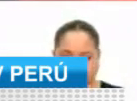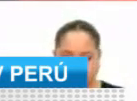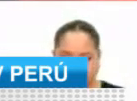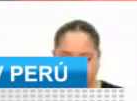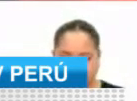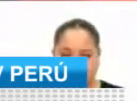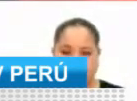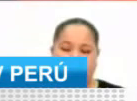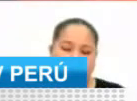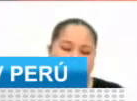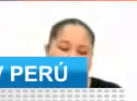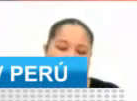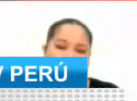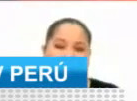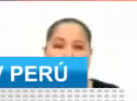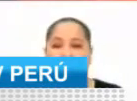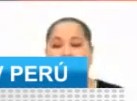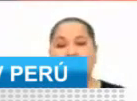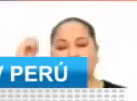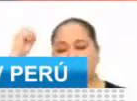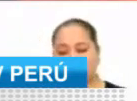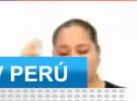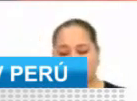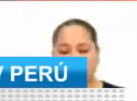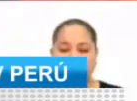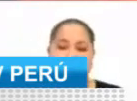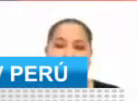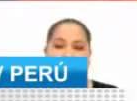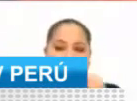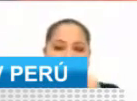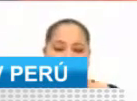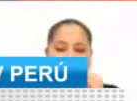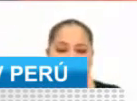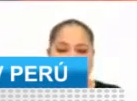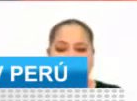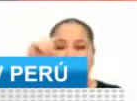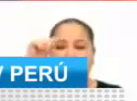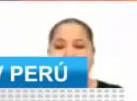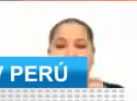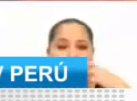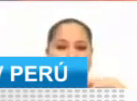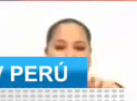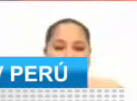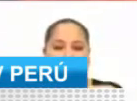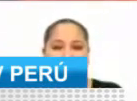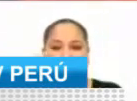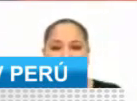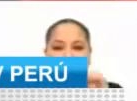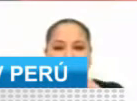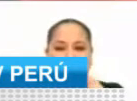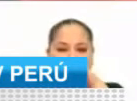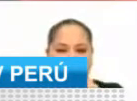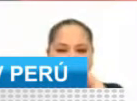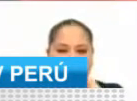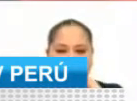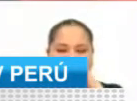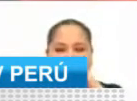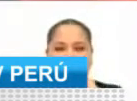haber en gas, en luz, en algunos alimentos que han subido. Esto les permite acceder